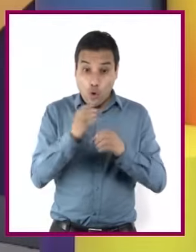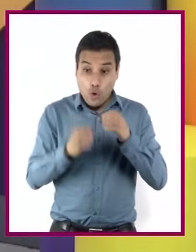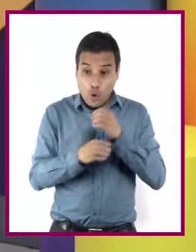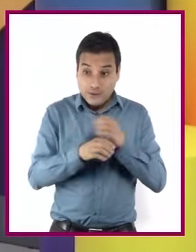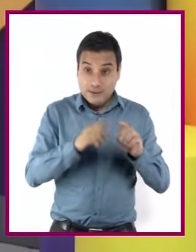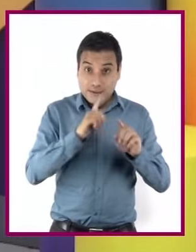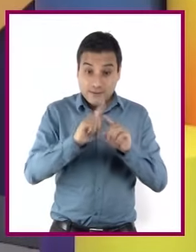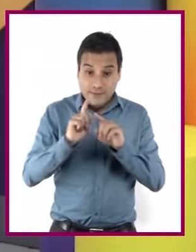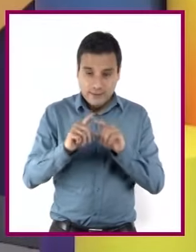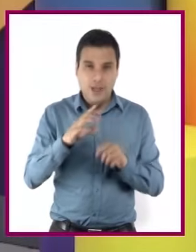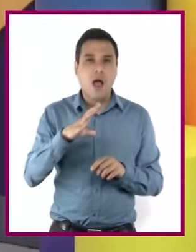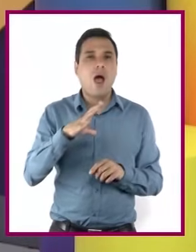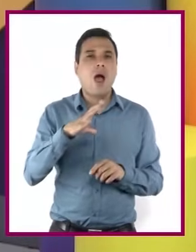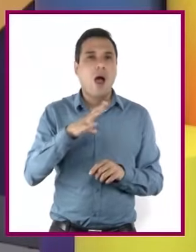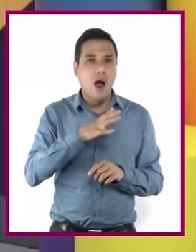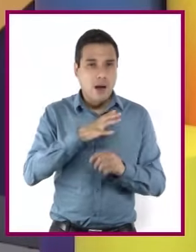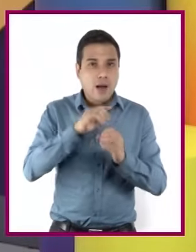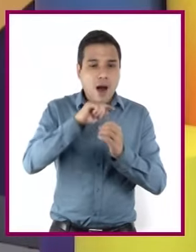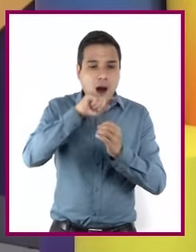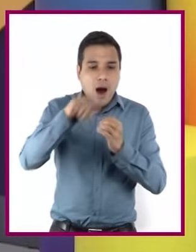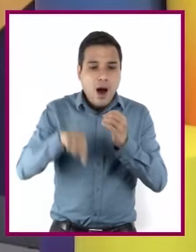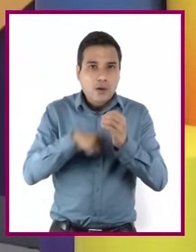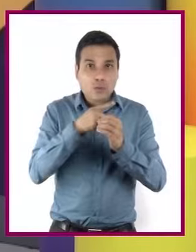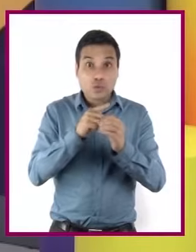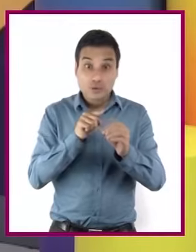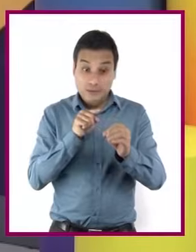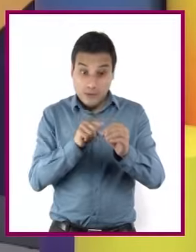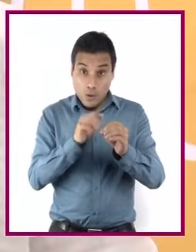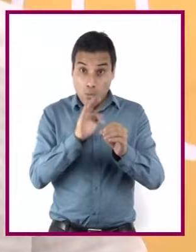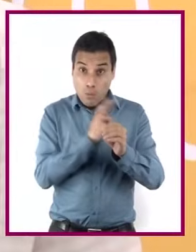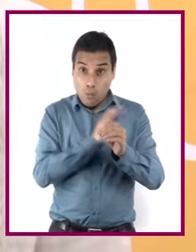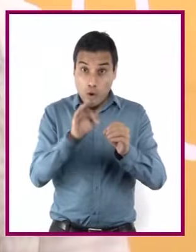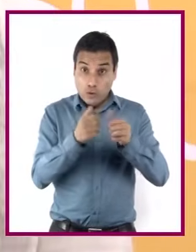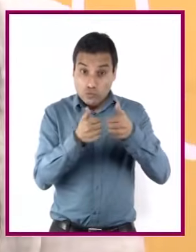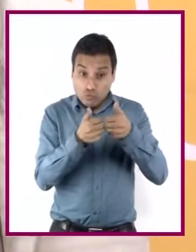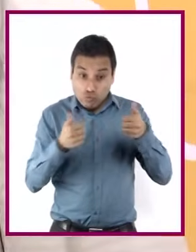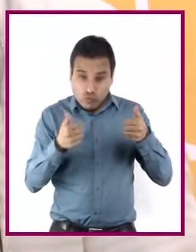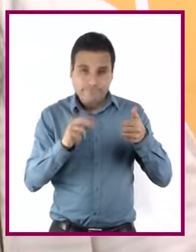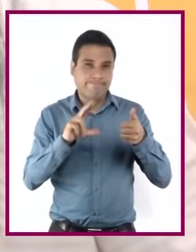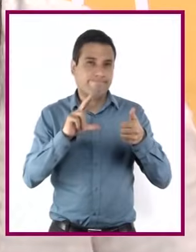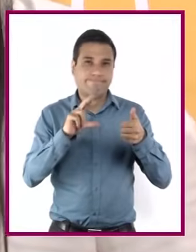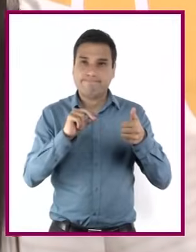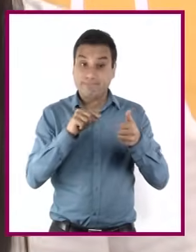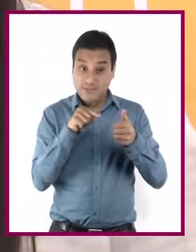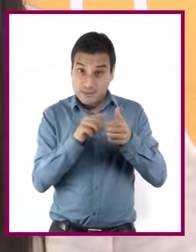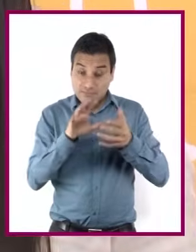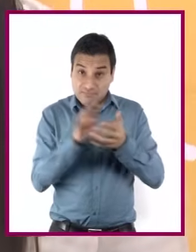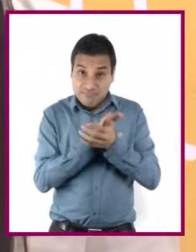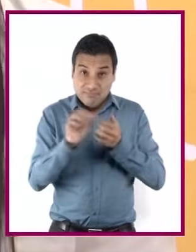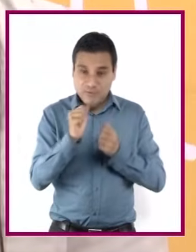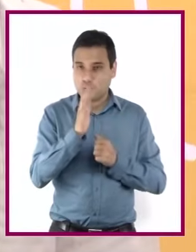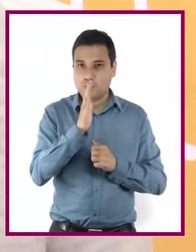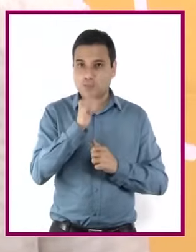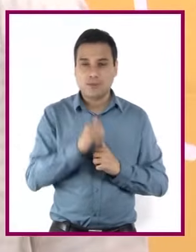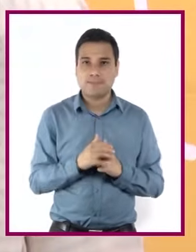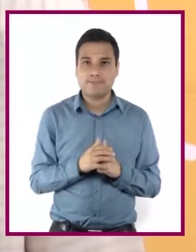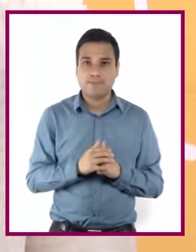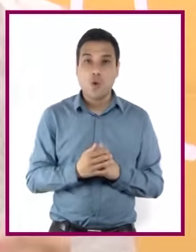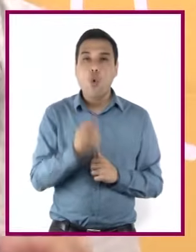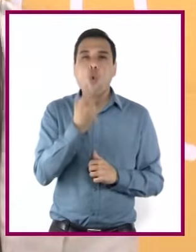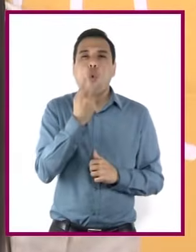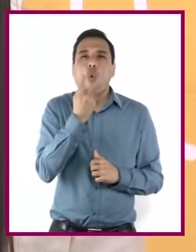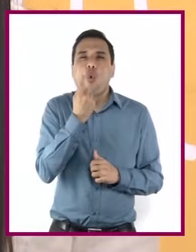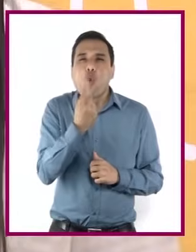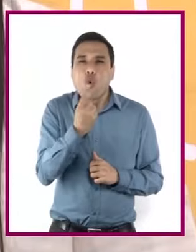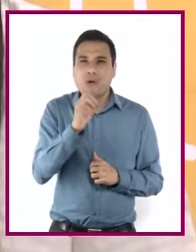por átomos indestructibles e indivisibles. Los átomos de un mismo elemento son iguales y tienen